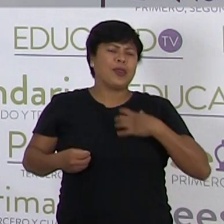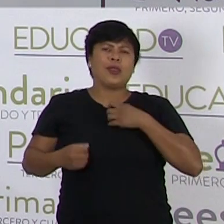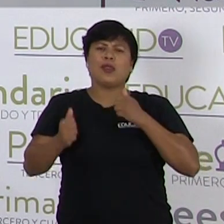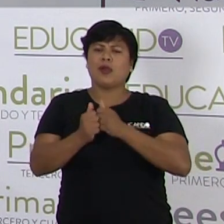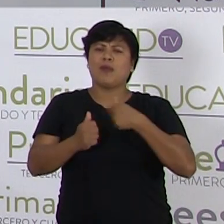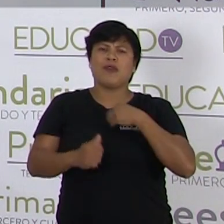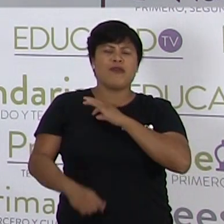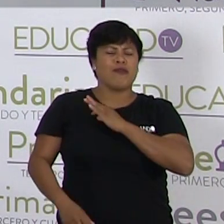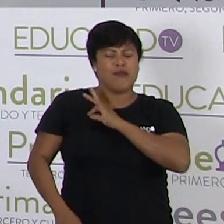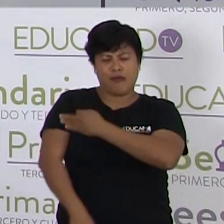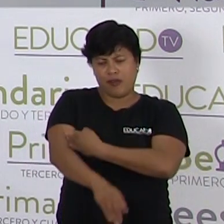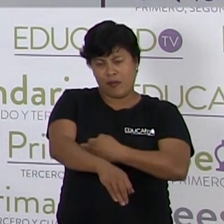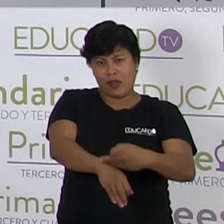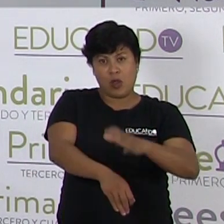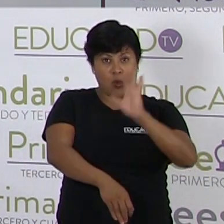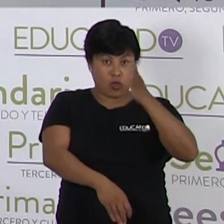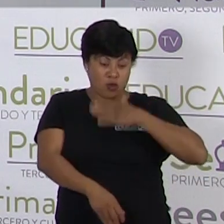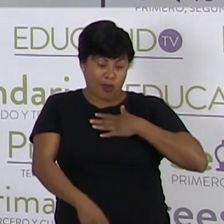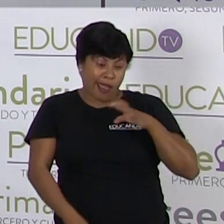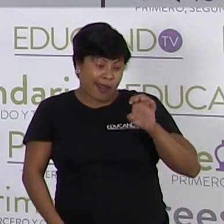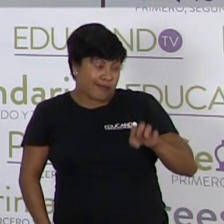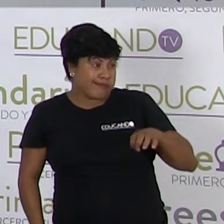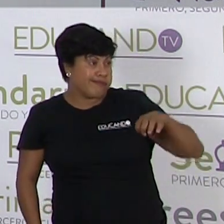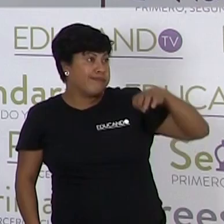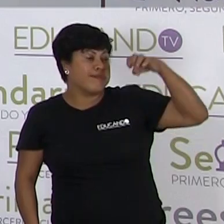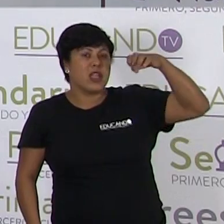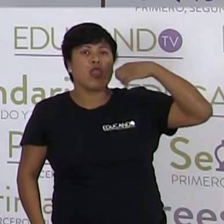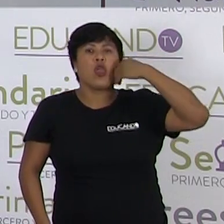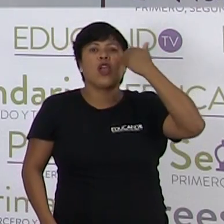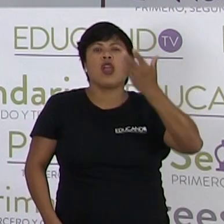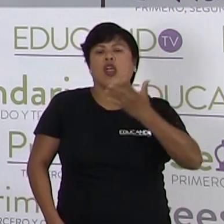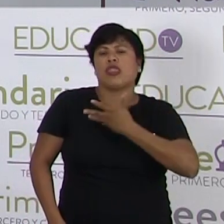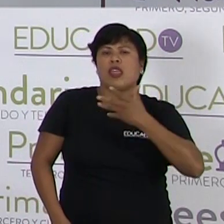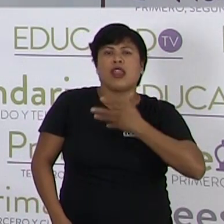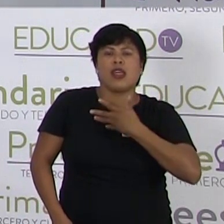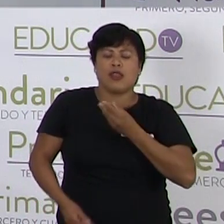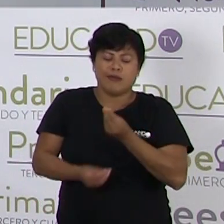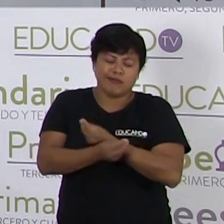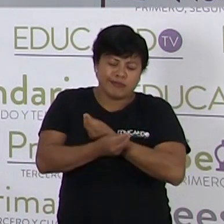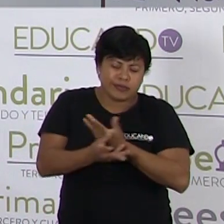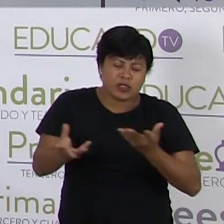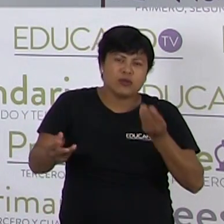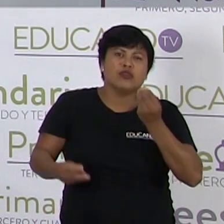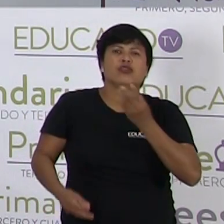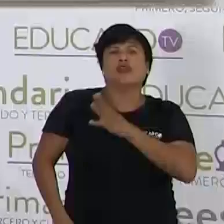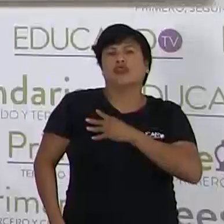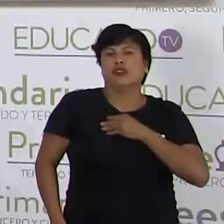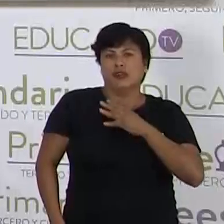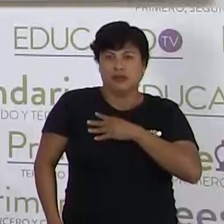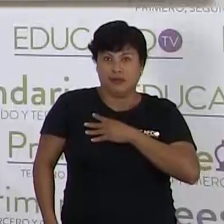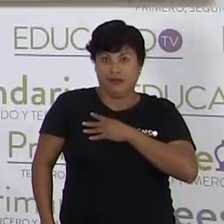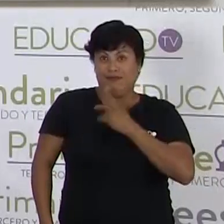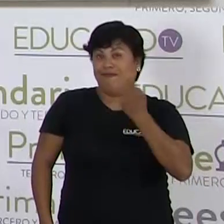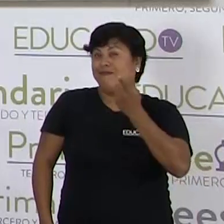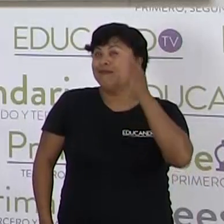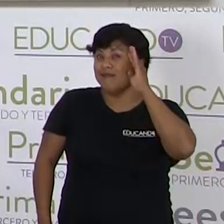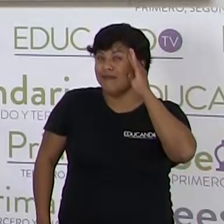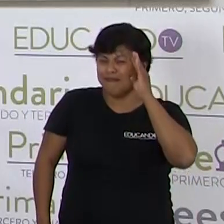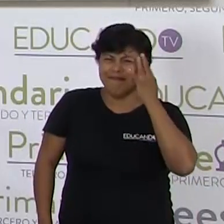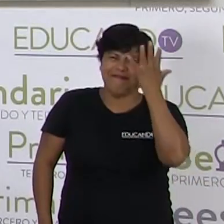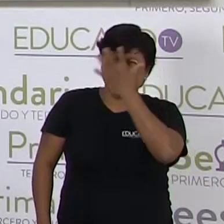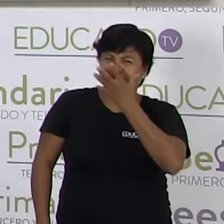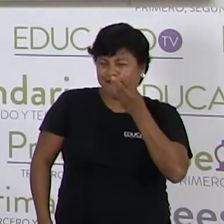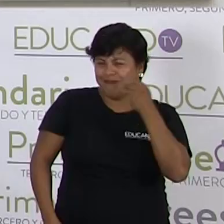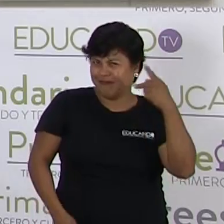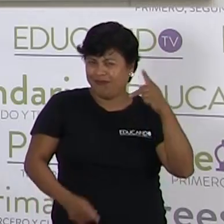familia. Cuando sea grande, quiero tener muchos hijos. ¿Qué les parece? ¿Verdad que está